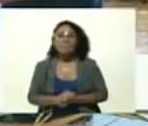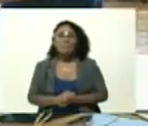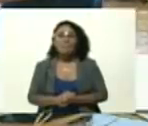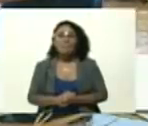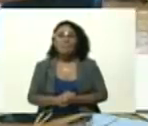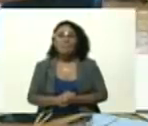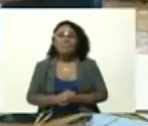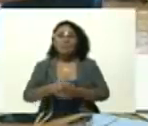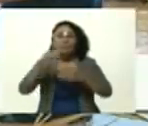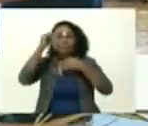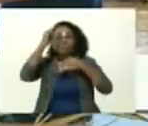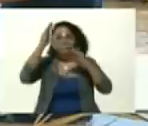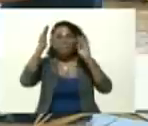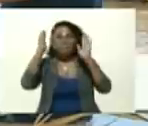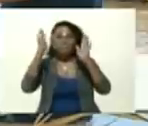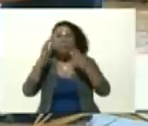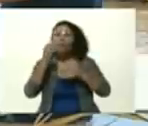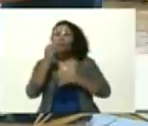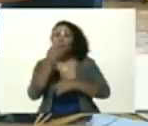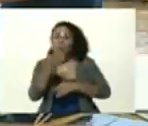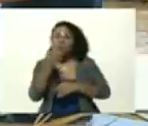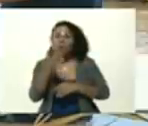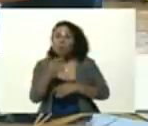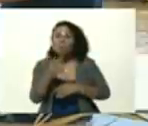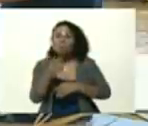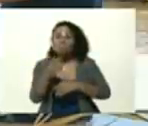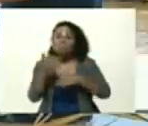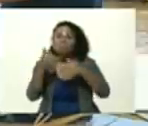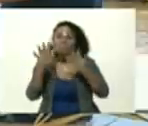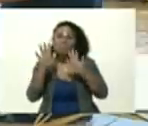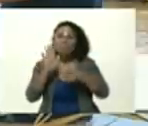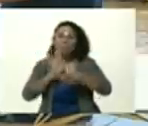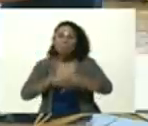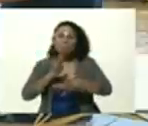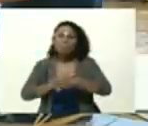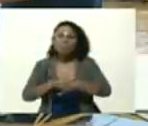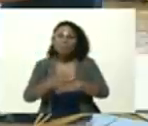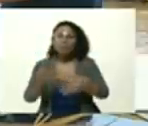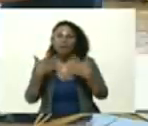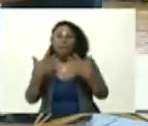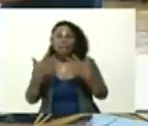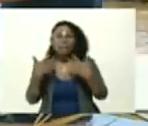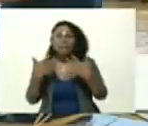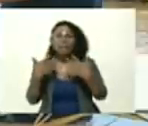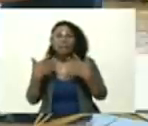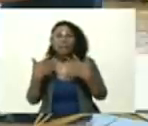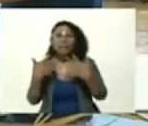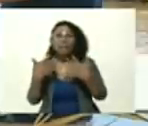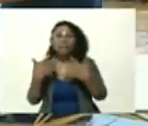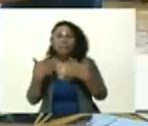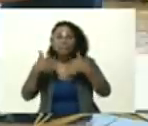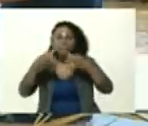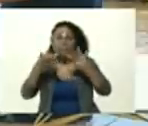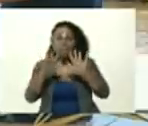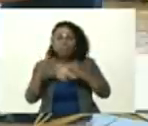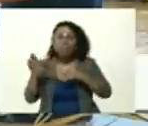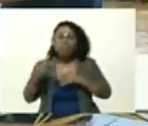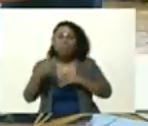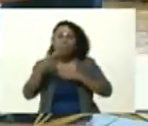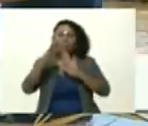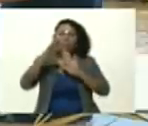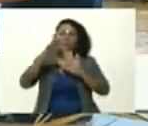Están atendiendo. Y que bueno, mientras pasa la emergencia, mientras el río